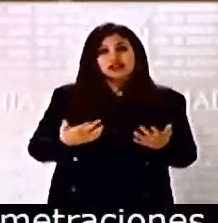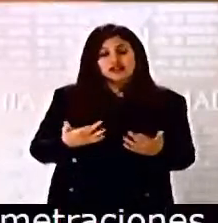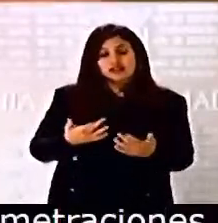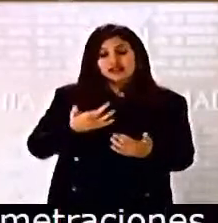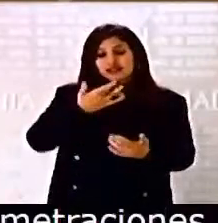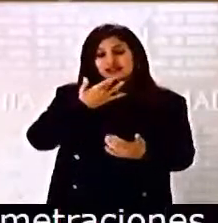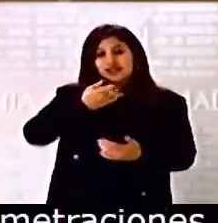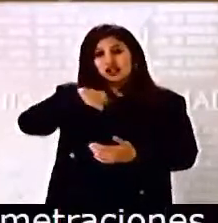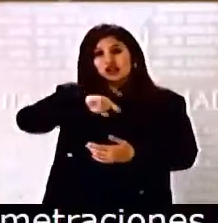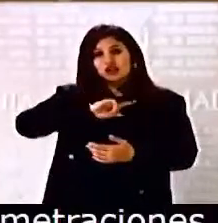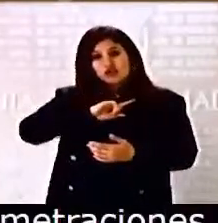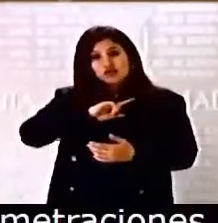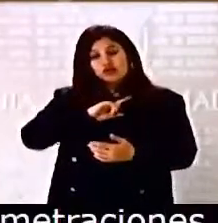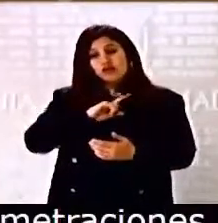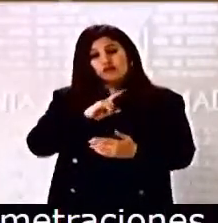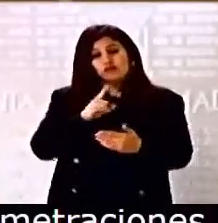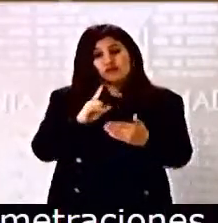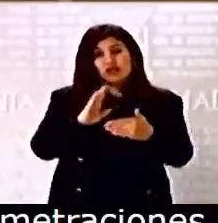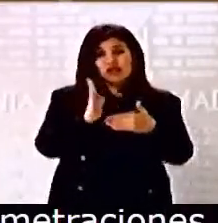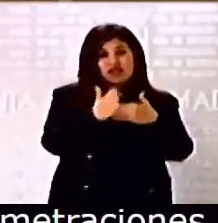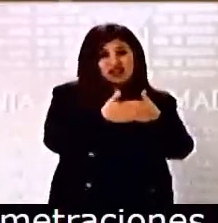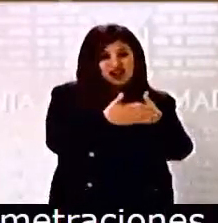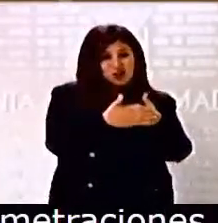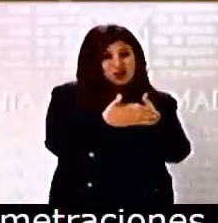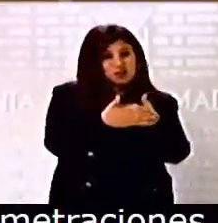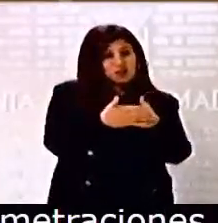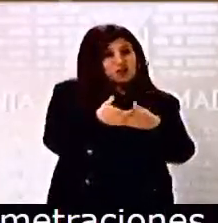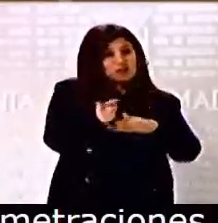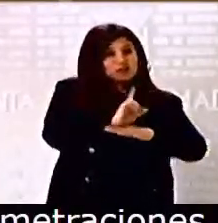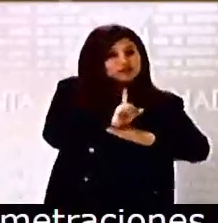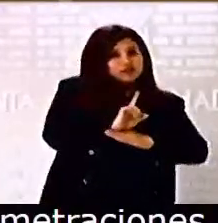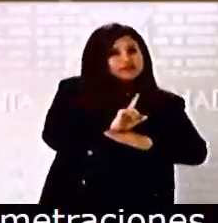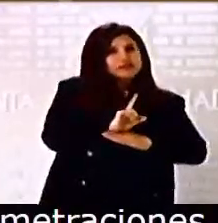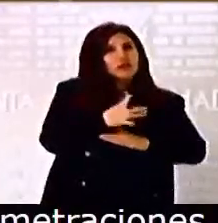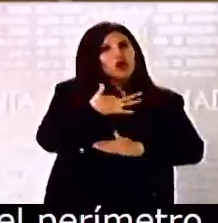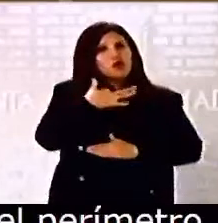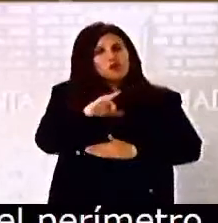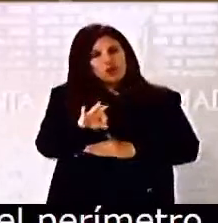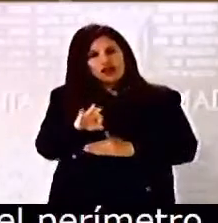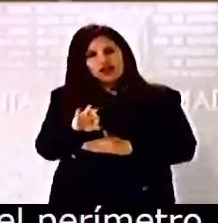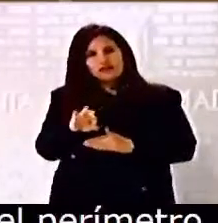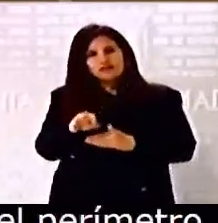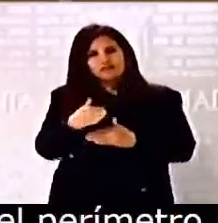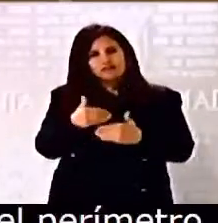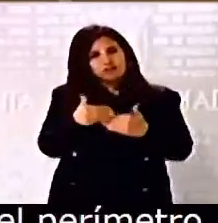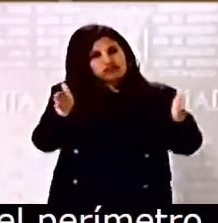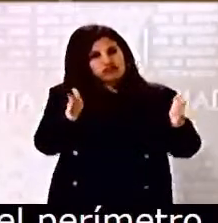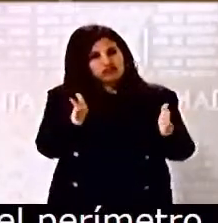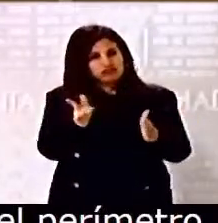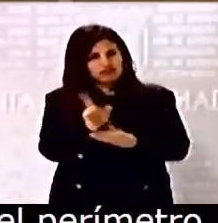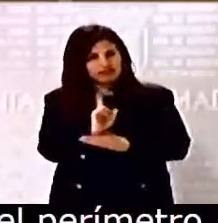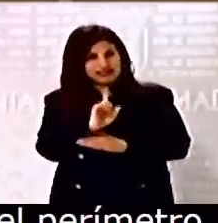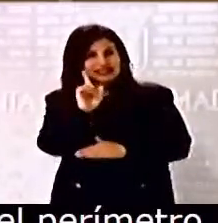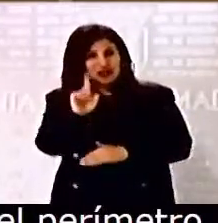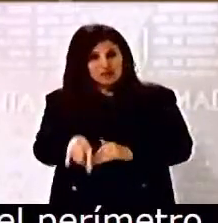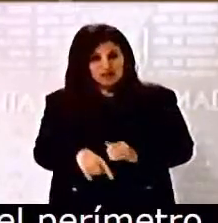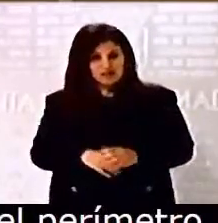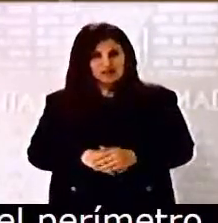perímetro antes que cuando las perimetramos con una cifra de incidencia más alta.